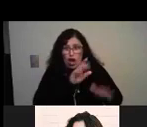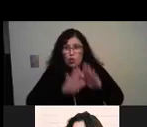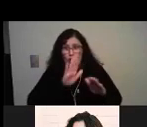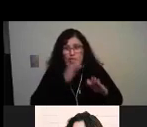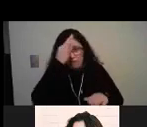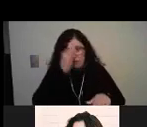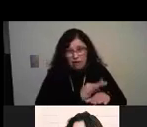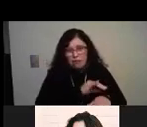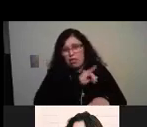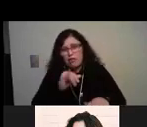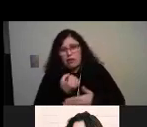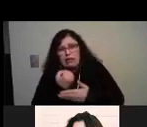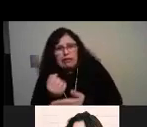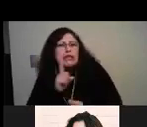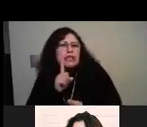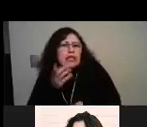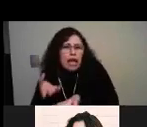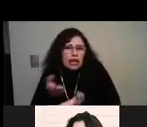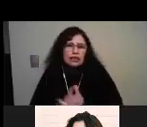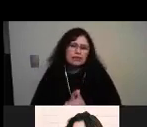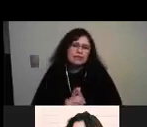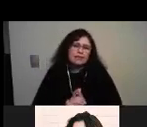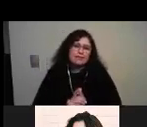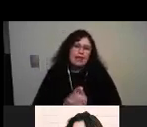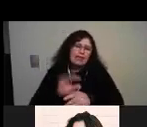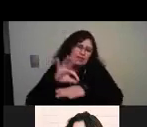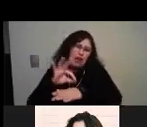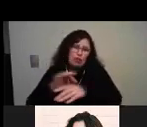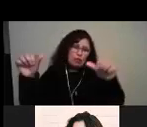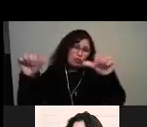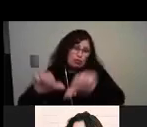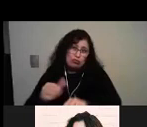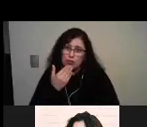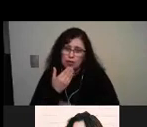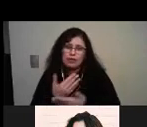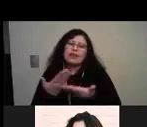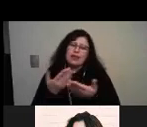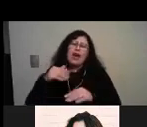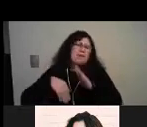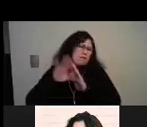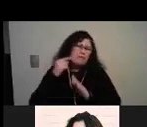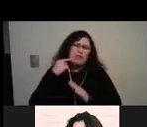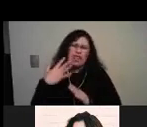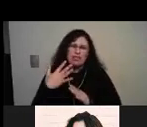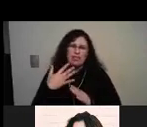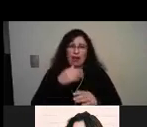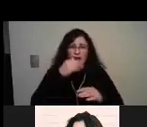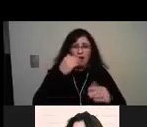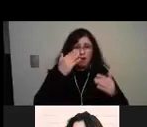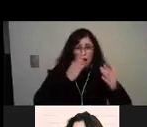desmedro de la salud de la persona que se está cuidando, ¿ya? Entonces, lo más importante en esta relación